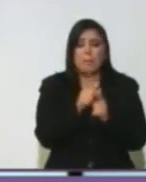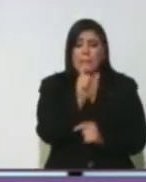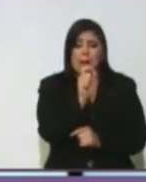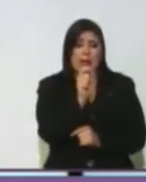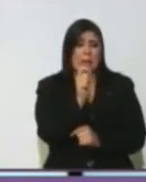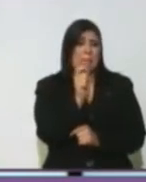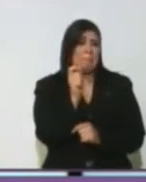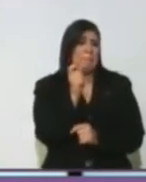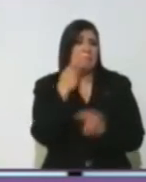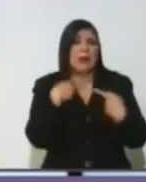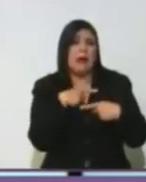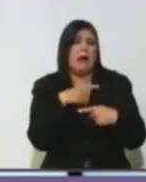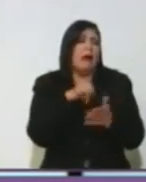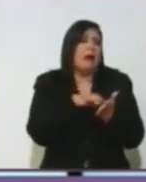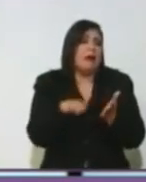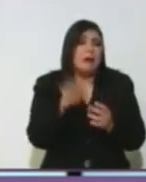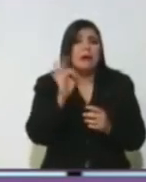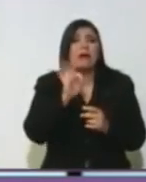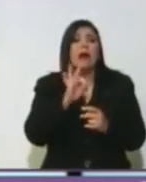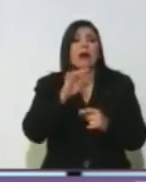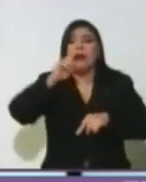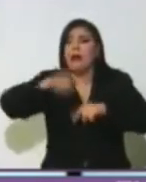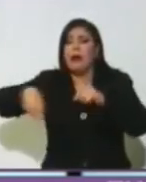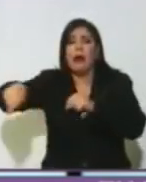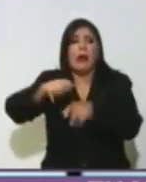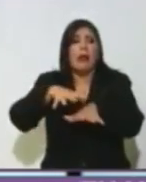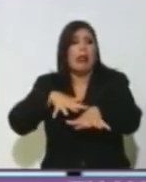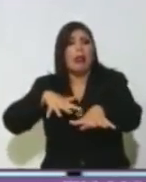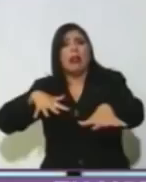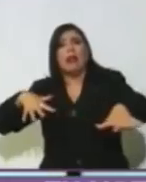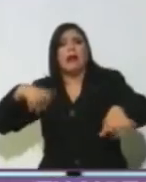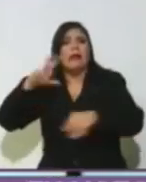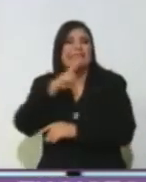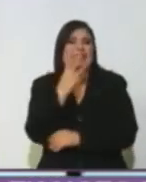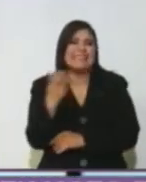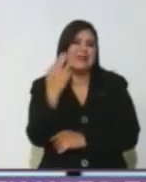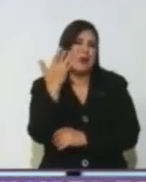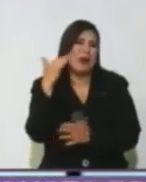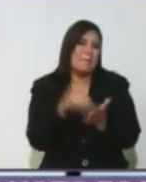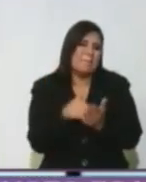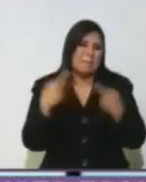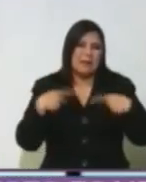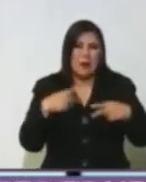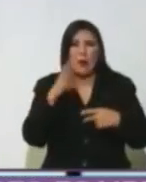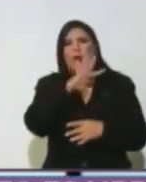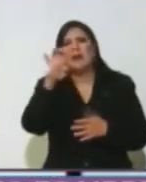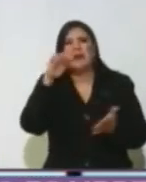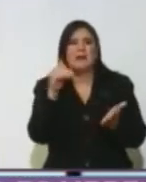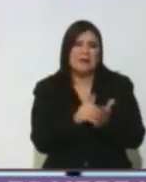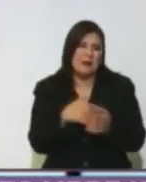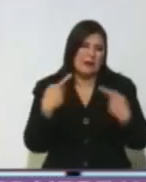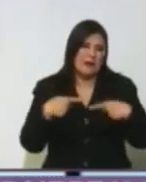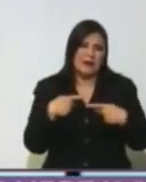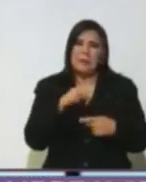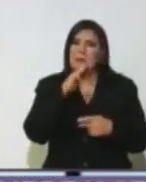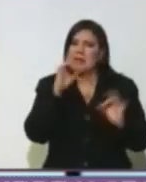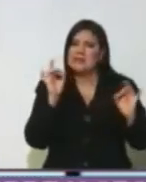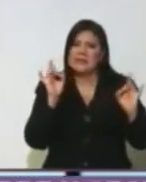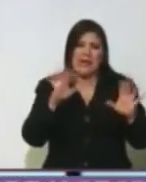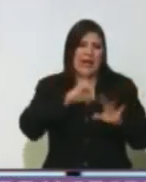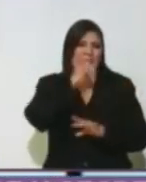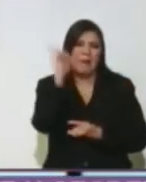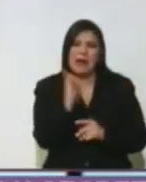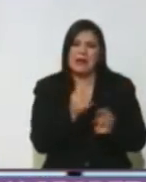le quitan las vialidades a 350.000 personas a 400.000 mancera nunca puso